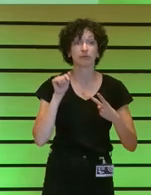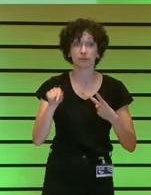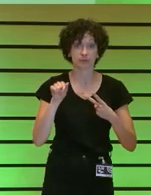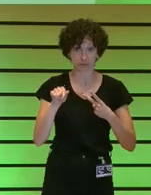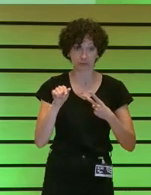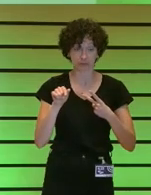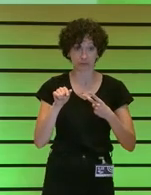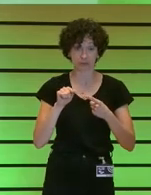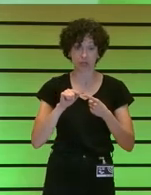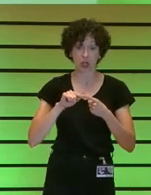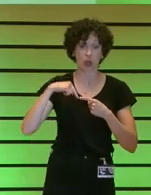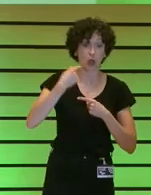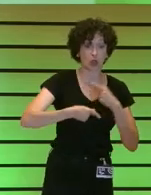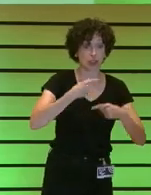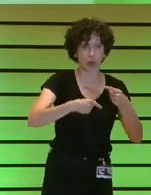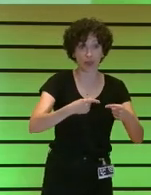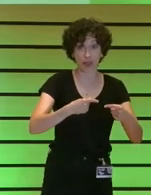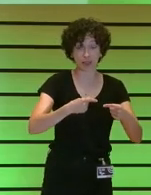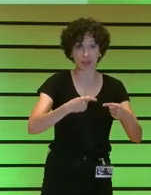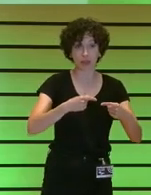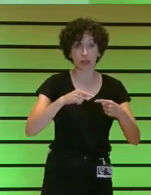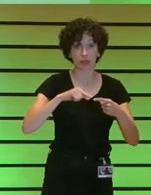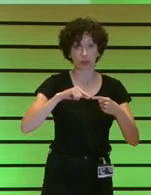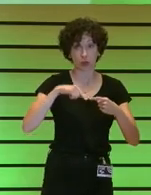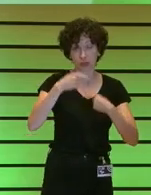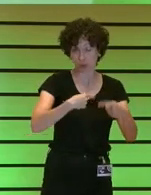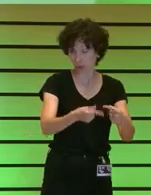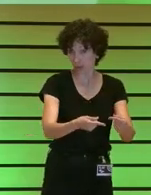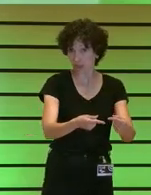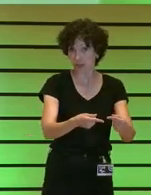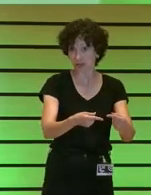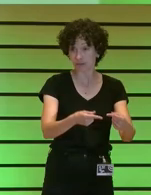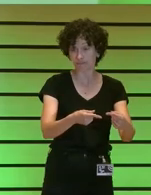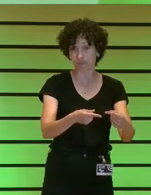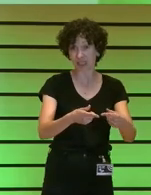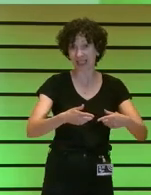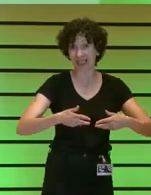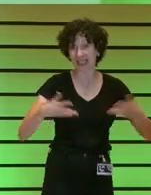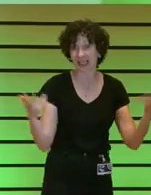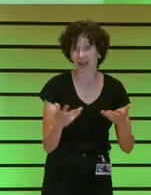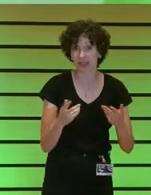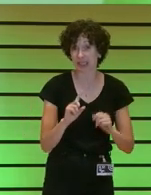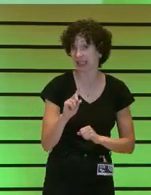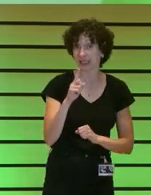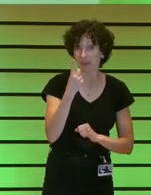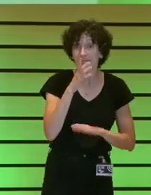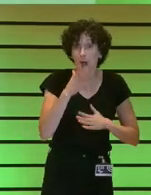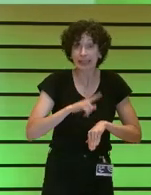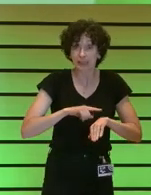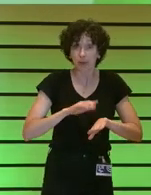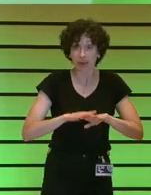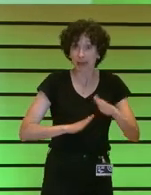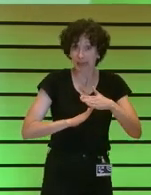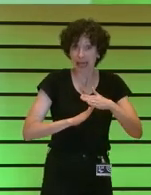de tener las conclusiones el peor Perdón las consecuencias más en las peores consecuencias de ese cambio climático